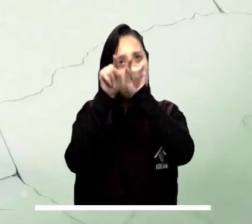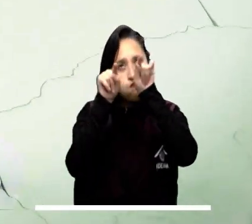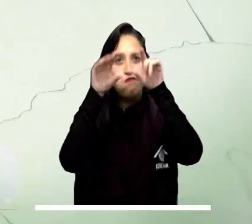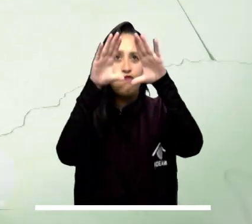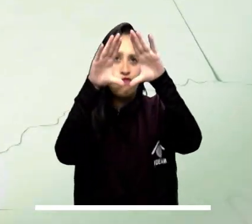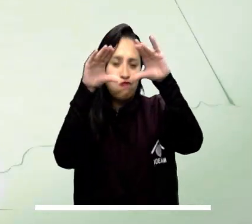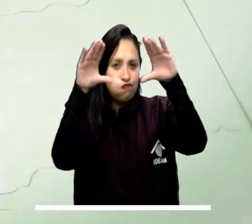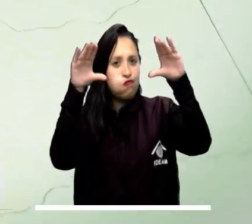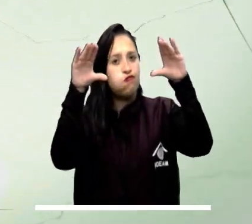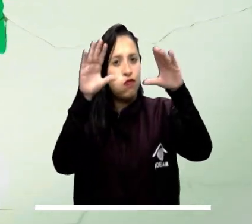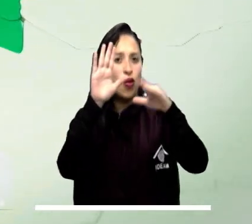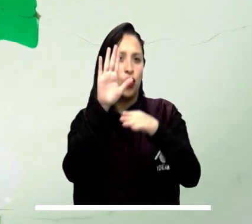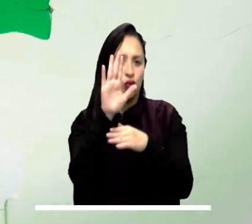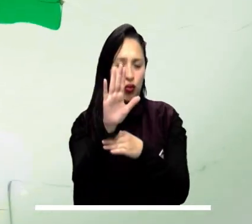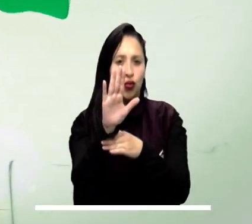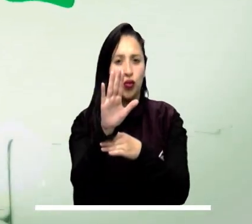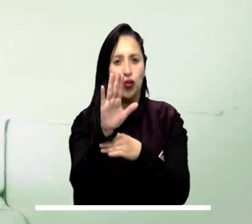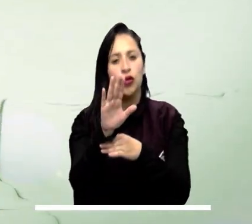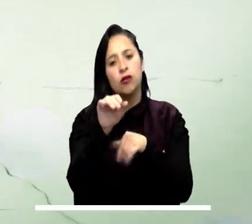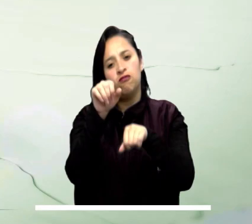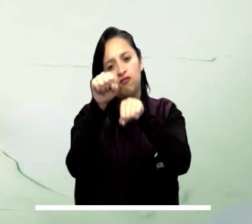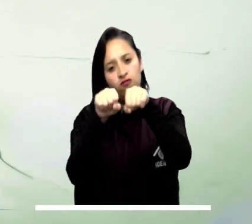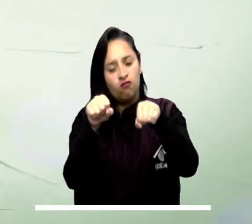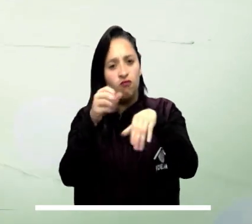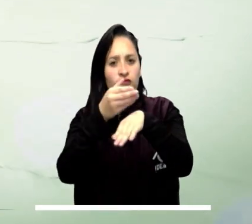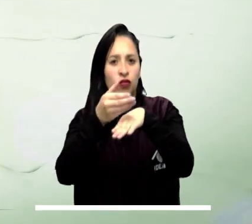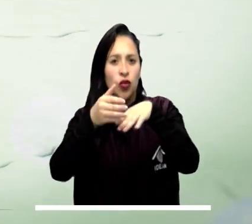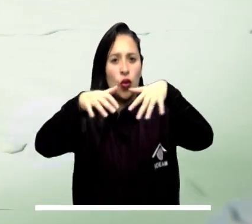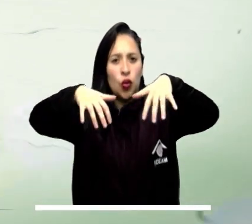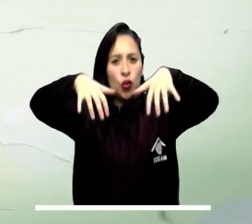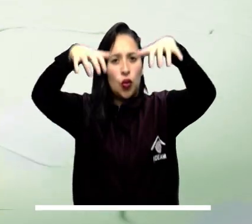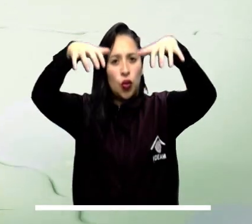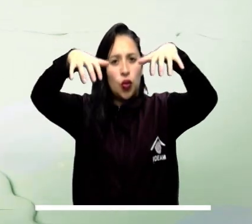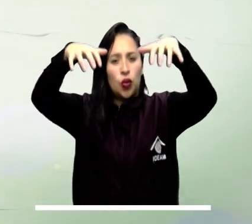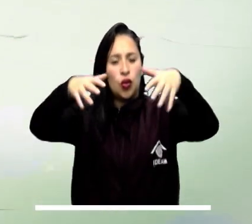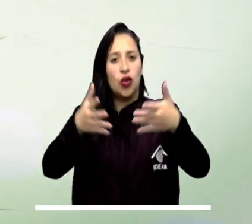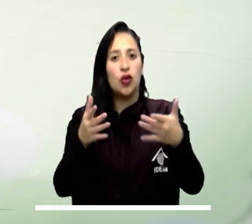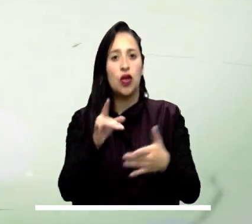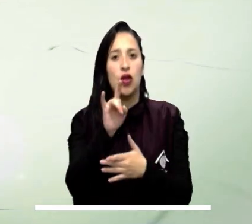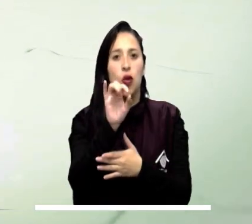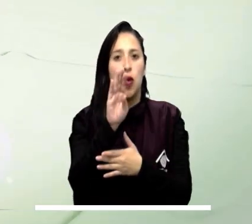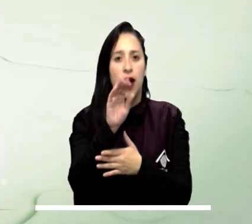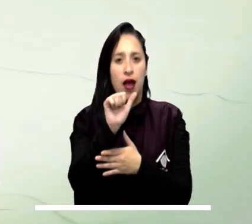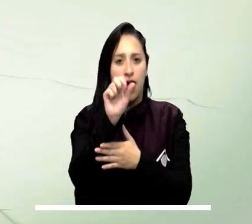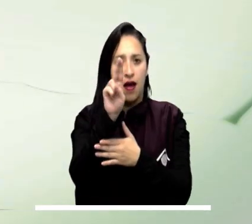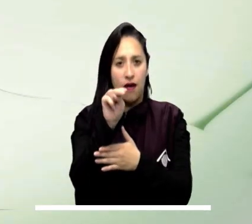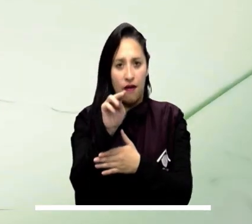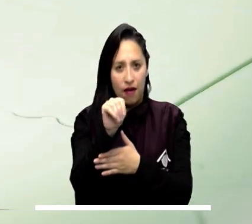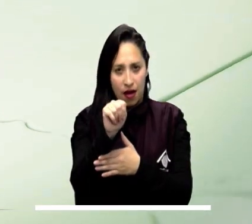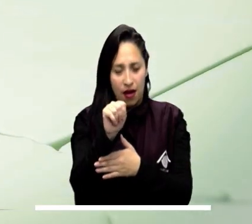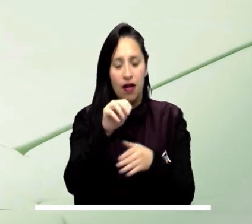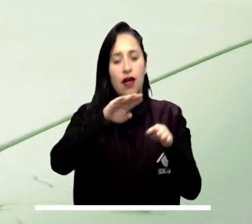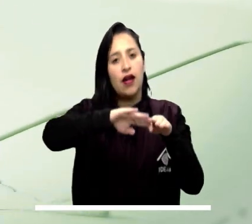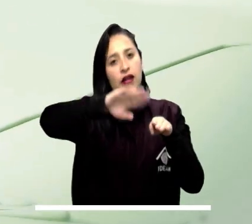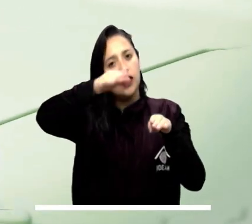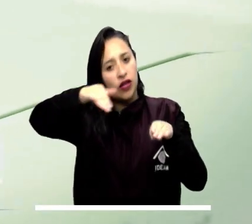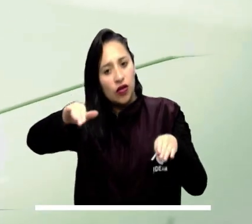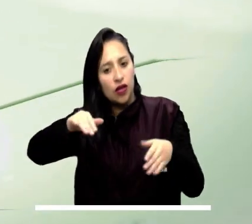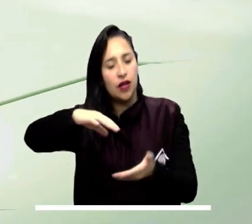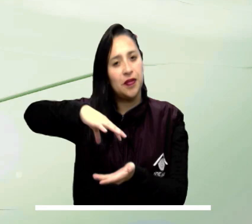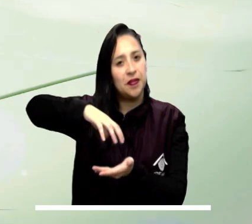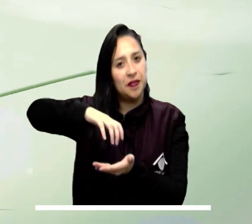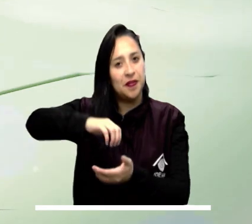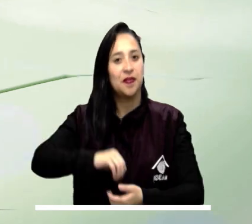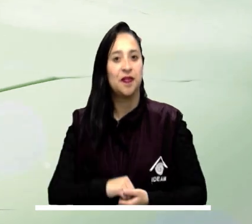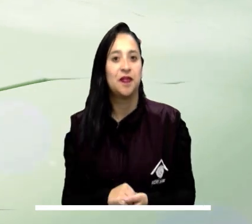Chocó. En la región andina, nubes densas podrían acumularse sobre algunos sectores, lo cual podría ocasionar lloviznas sobre